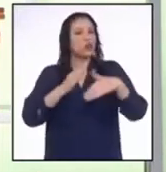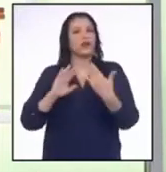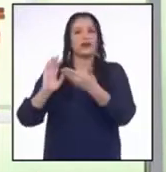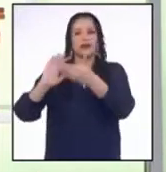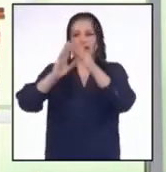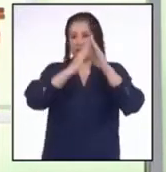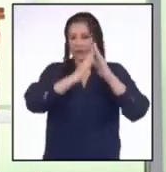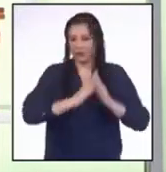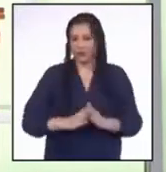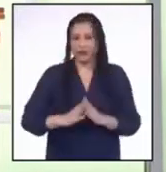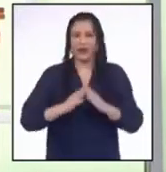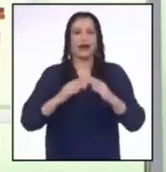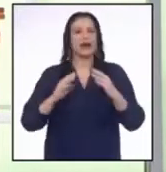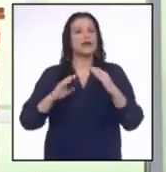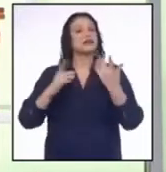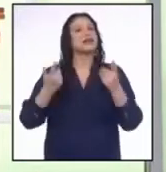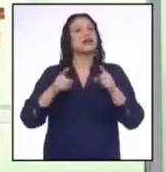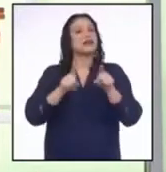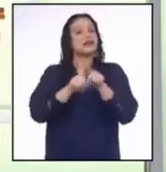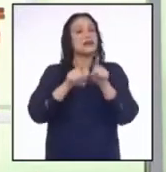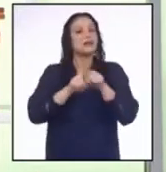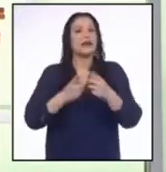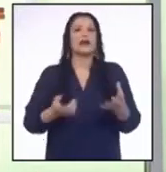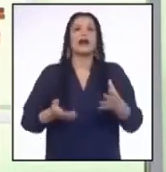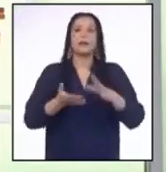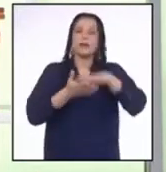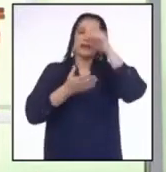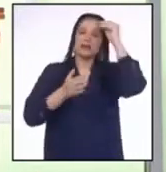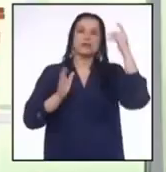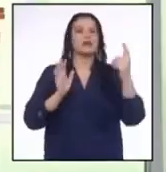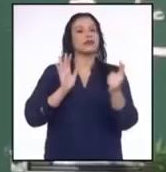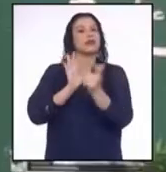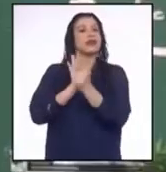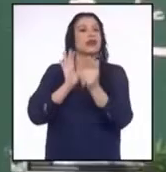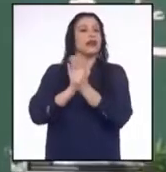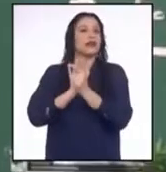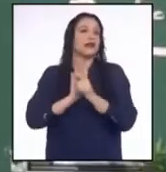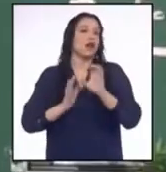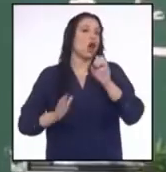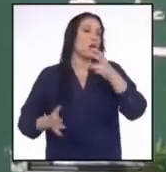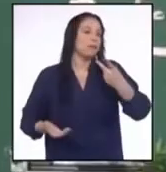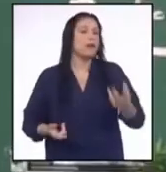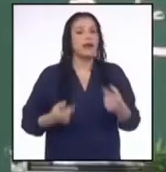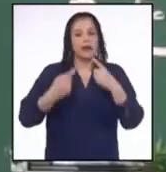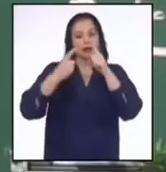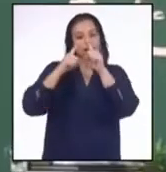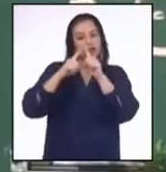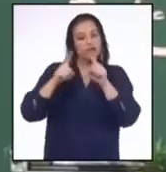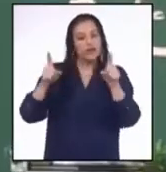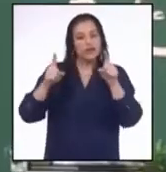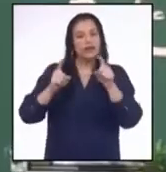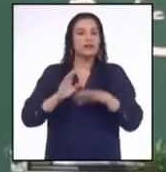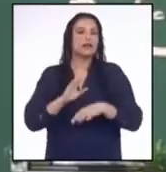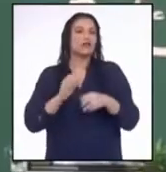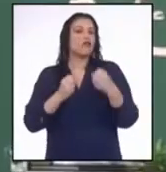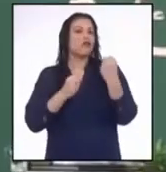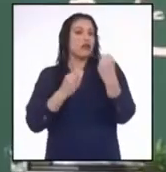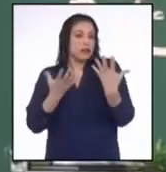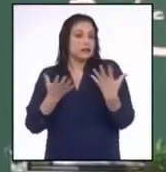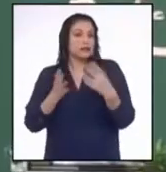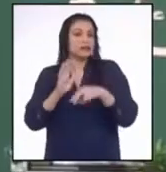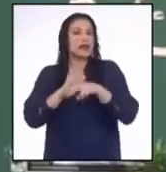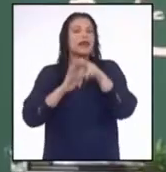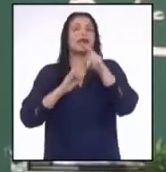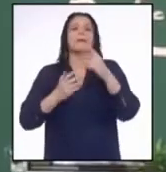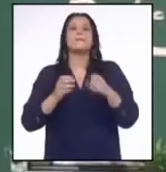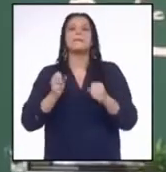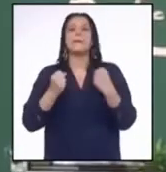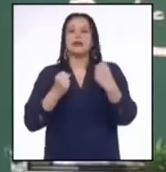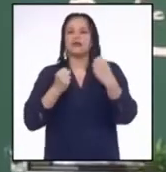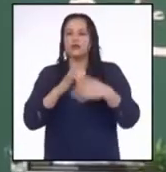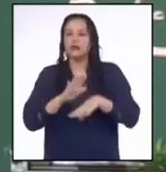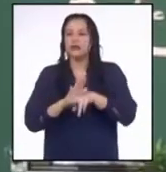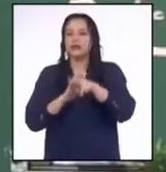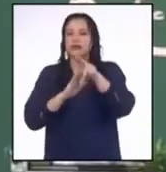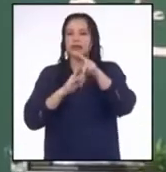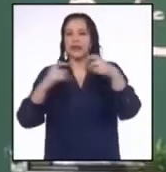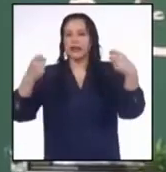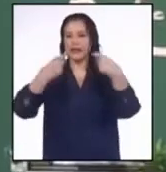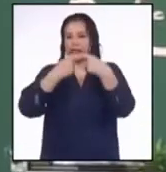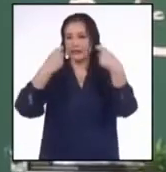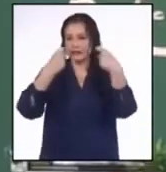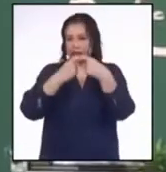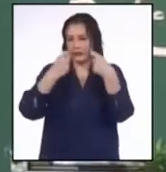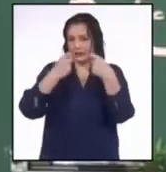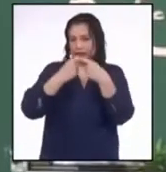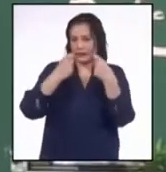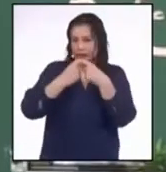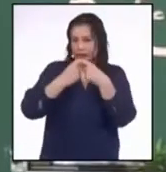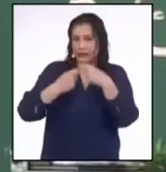ciudades. También estudiamos la ley de Ohm. ¿Lo recuerdan? A mayor diferencia de potencial o voltaje, mayor intensidad de corriente